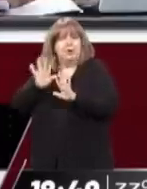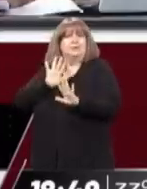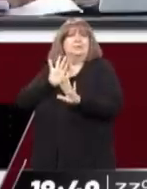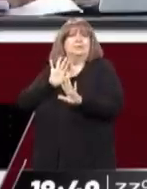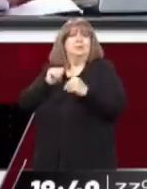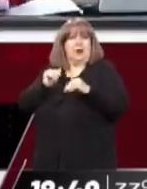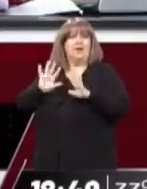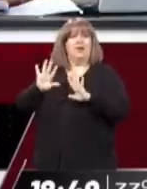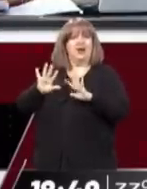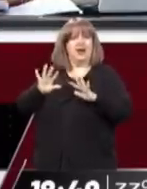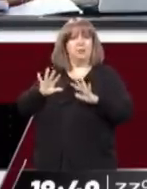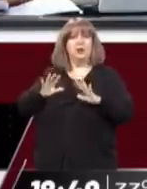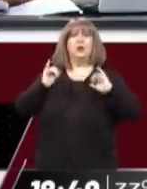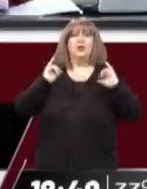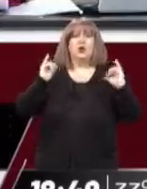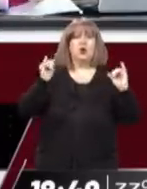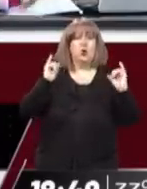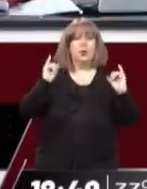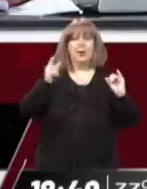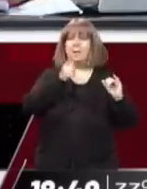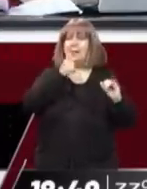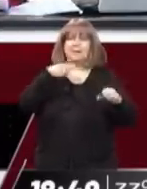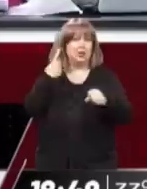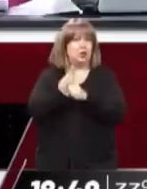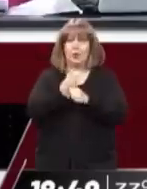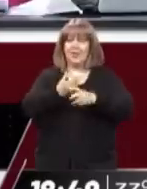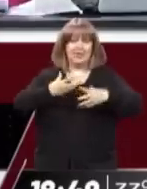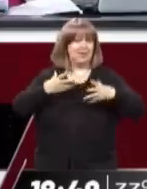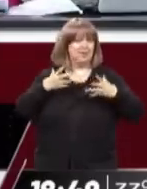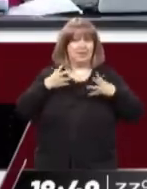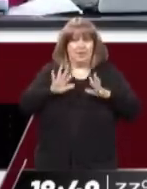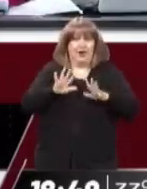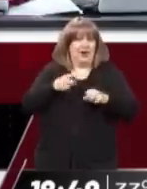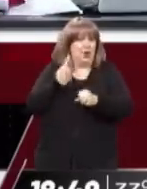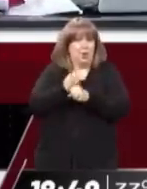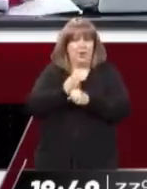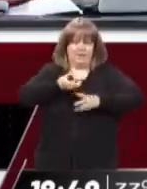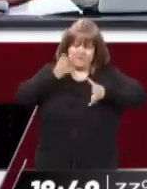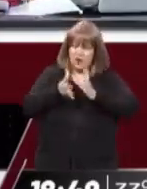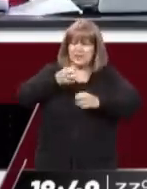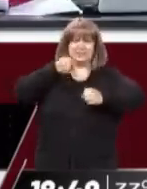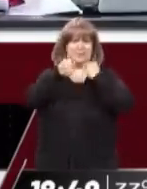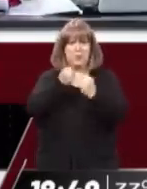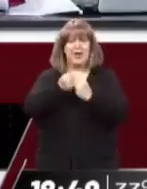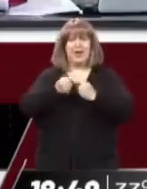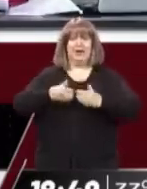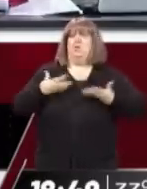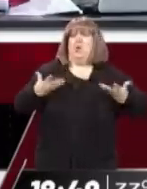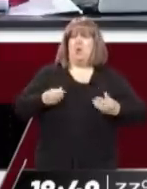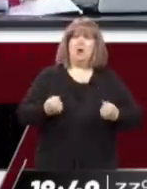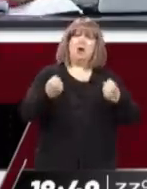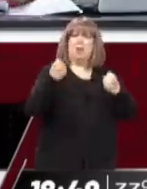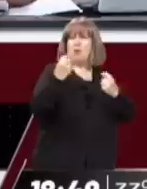bueno, eso siempre lo hablamos y también sabemos de esta etapa, ¿no? Que uno, todos hemos pasado por la adolescencia aquí, sabemos también, en el caso de los